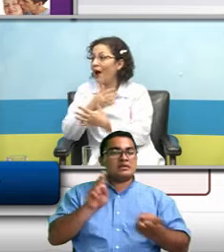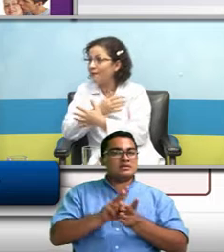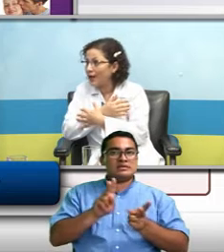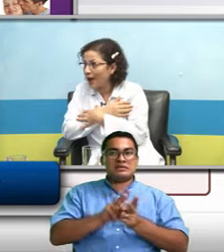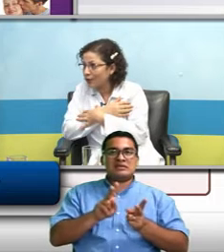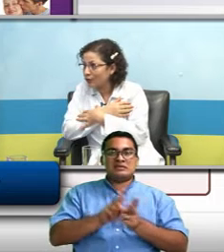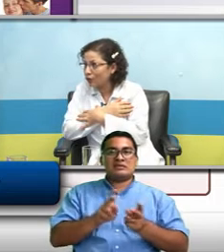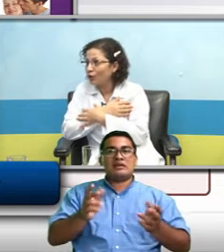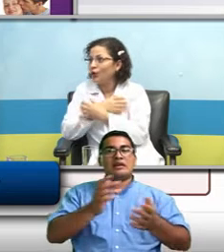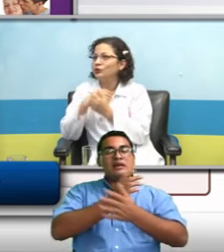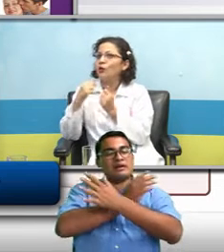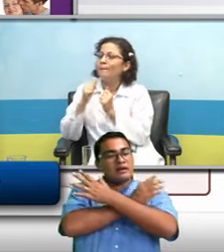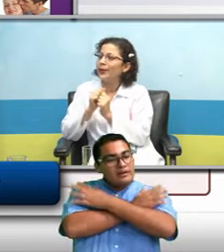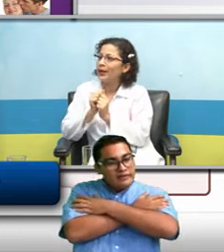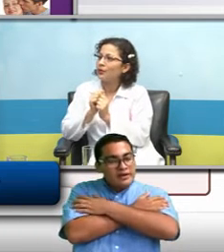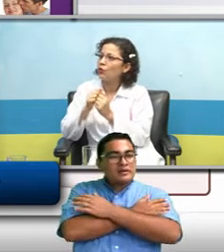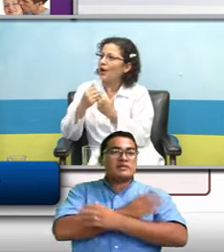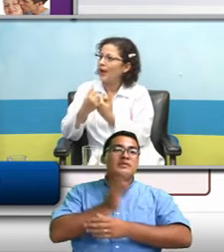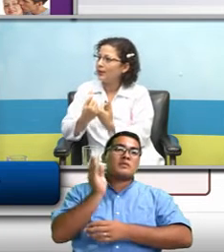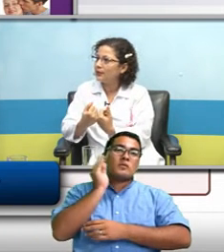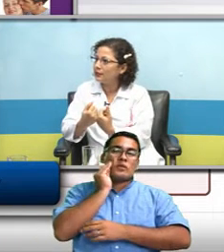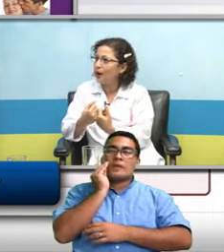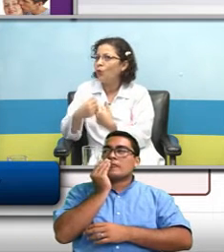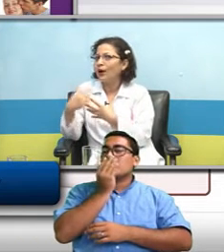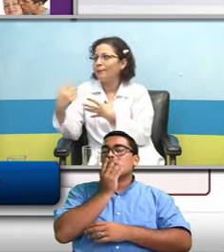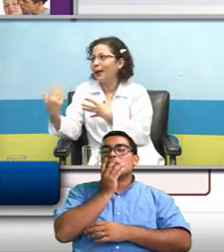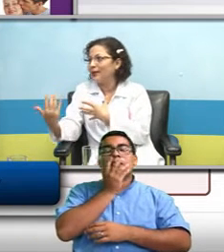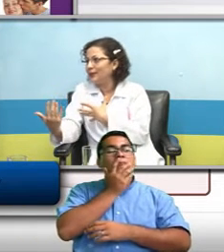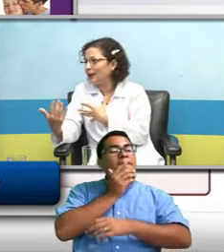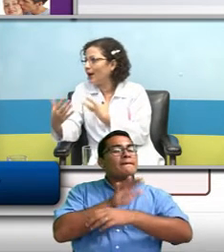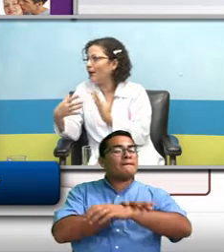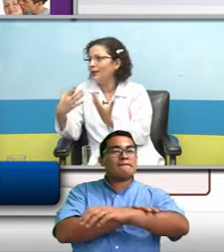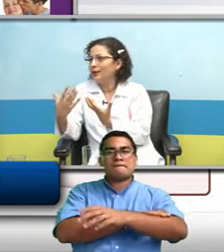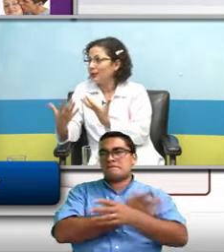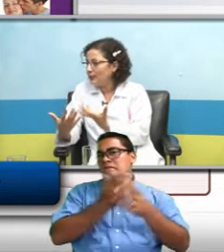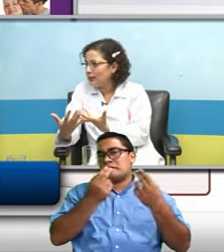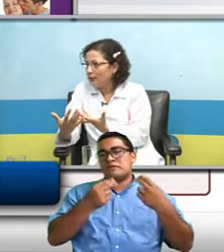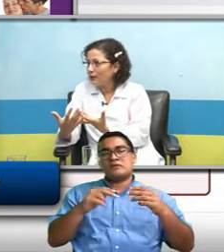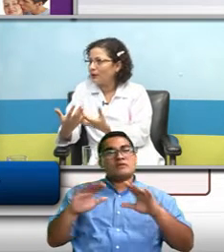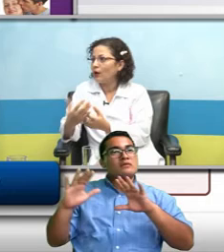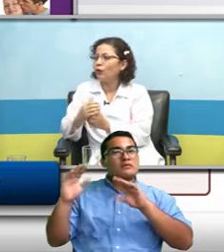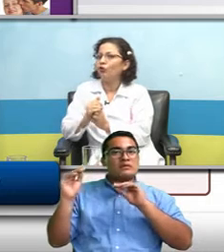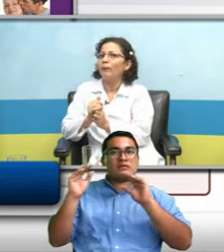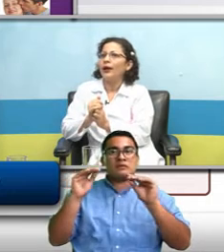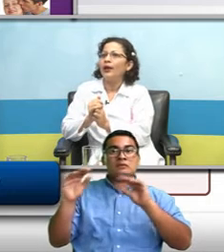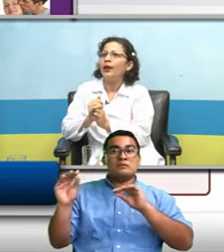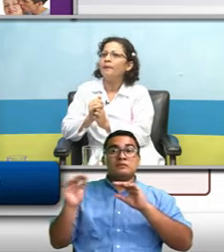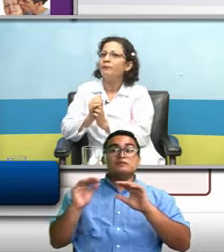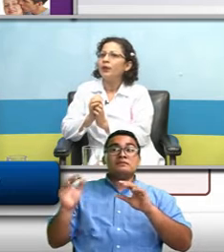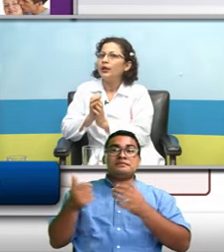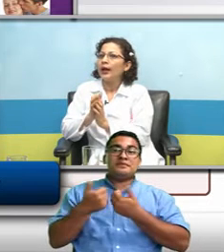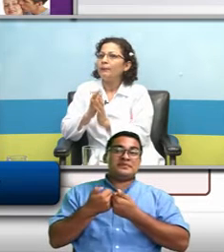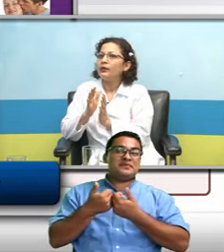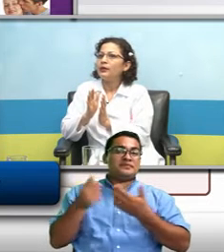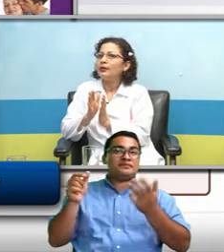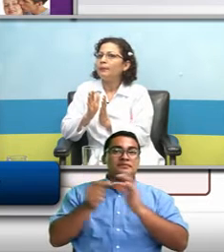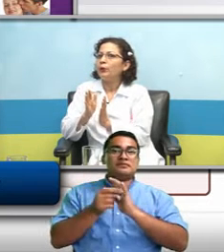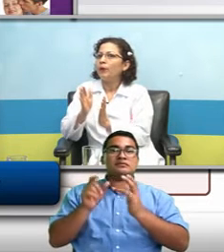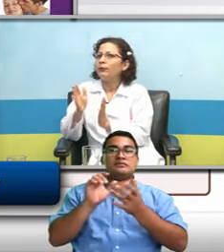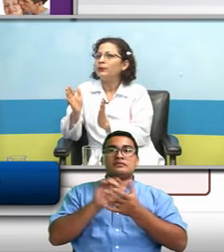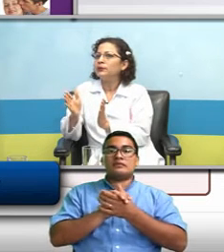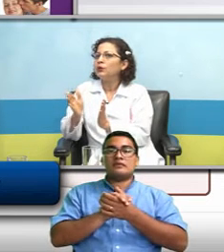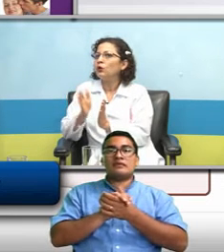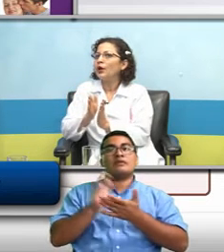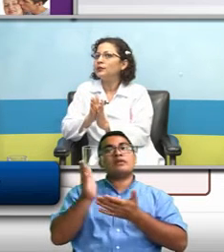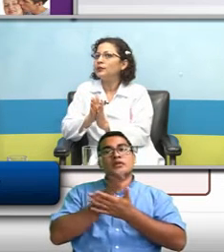son abrazos, son besos, caricia, una plática íntima, ¿verdad?, con su pareja. Y hay pacientes, por